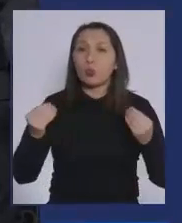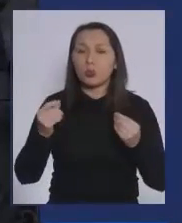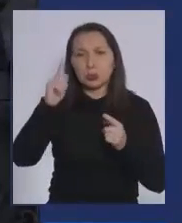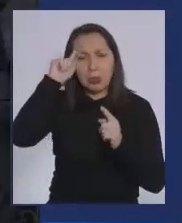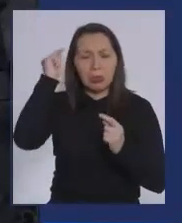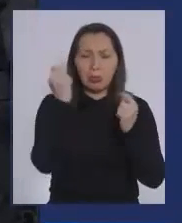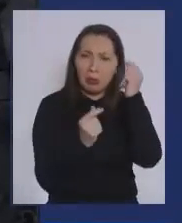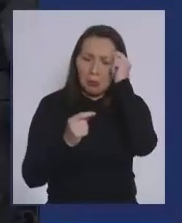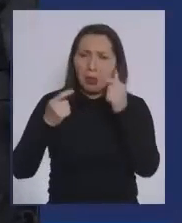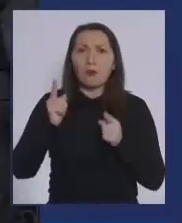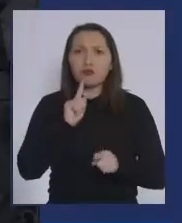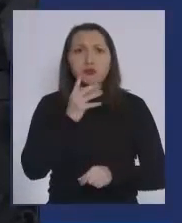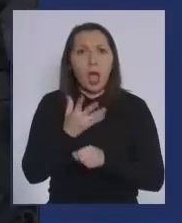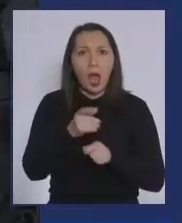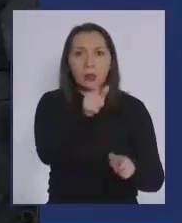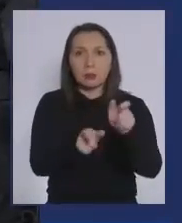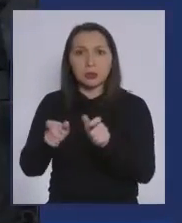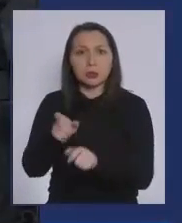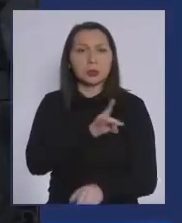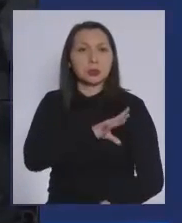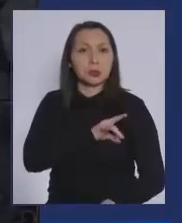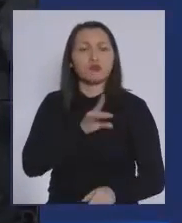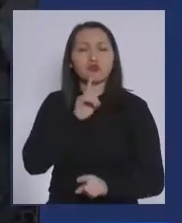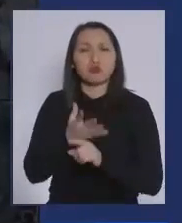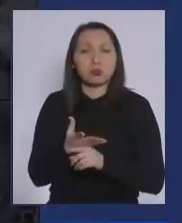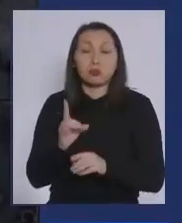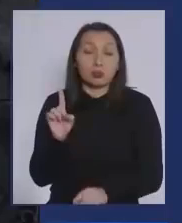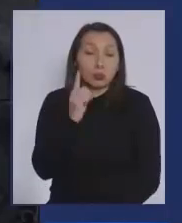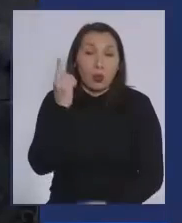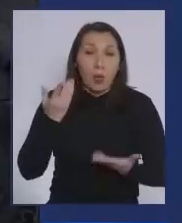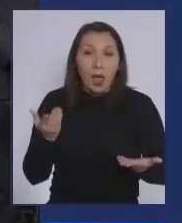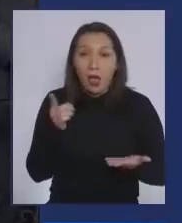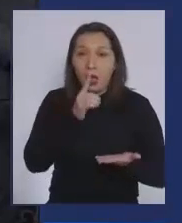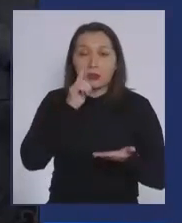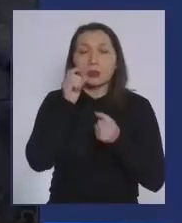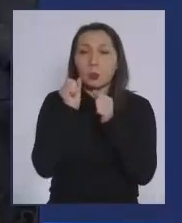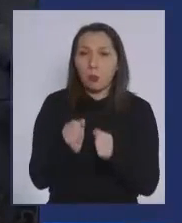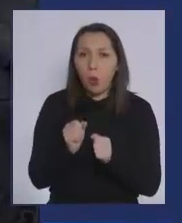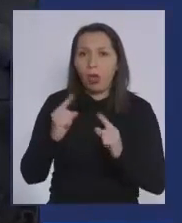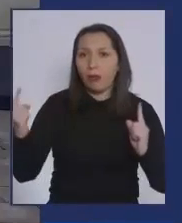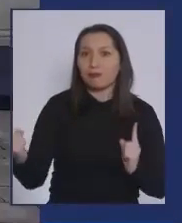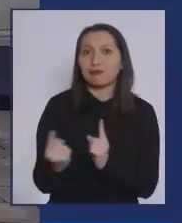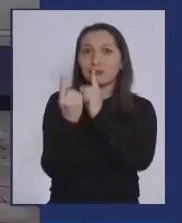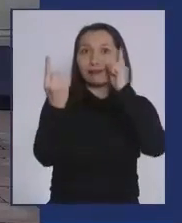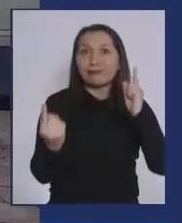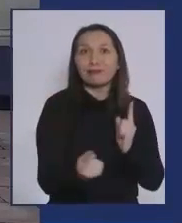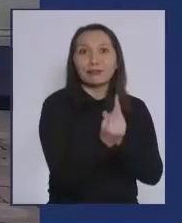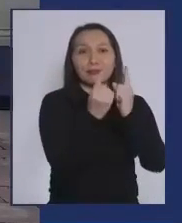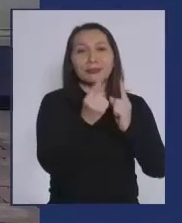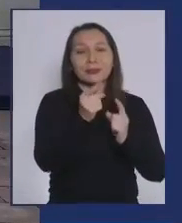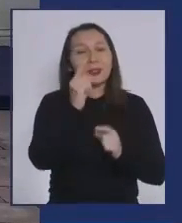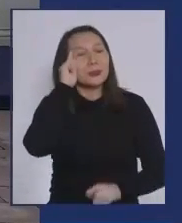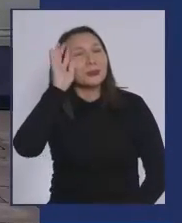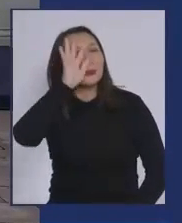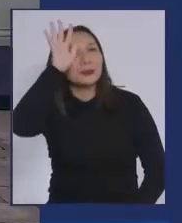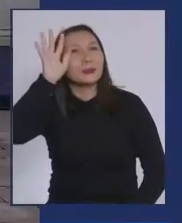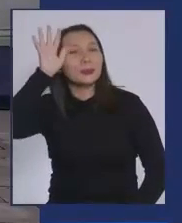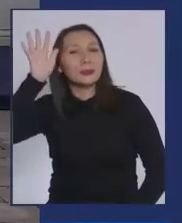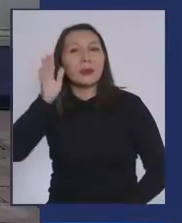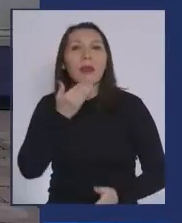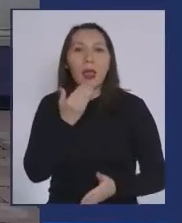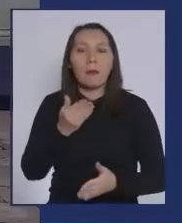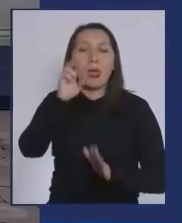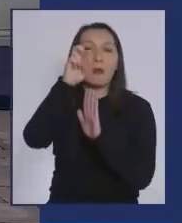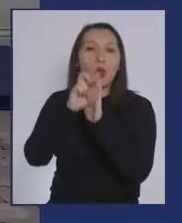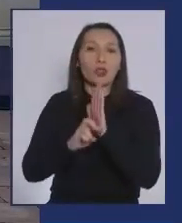talentos que tienen nuestros compatriotas y sólo así vamos a poder reencontrarnos con nuestros sueños y con